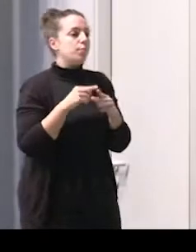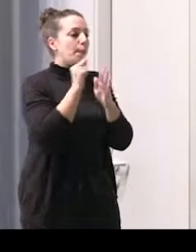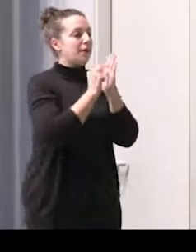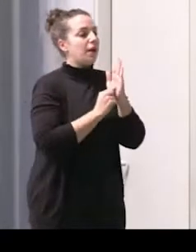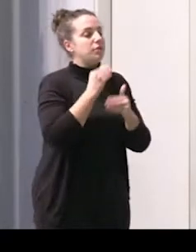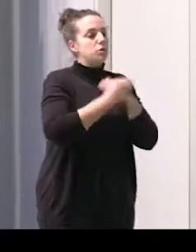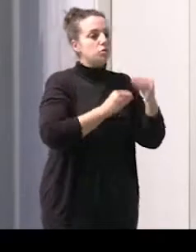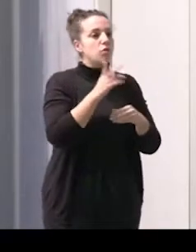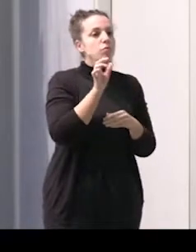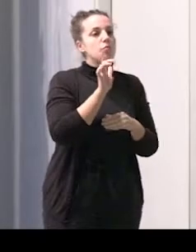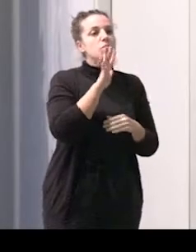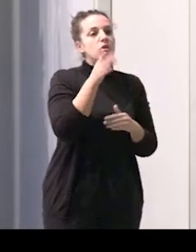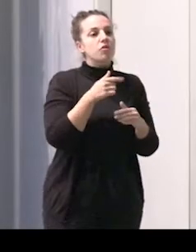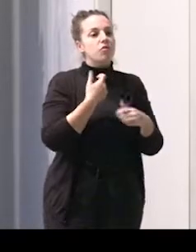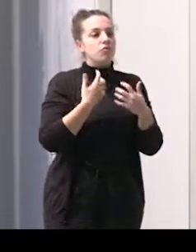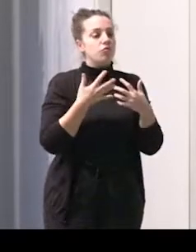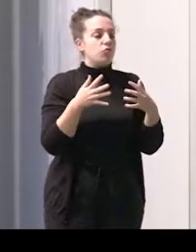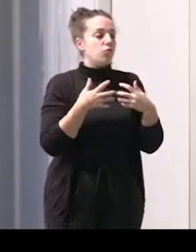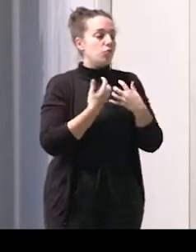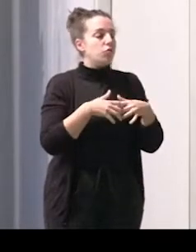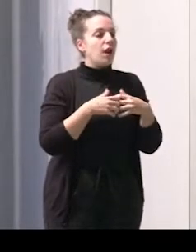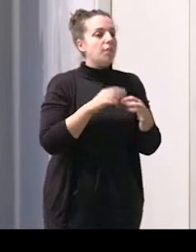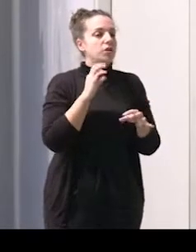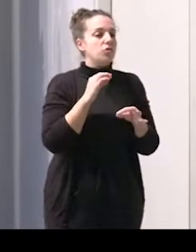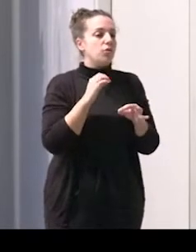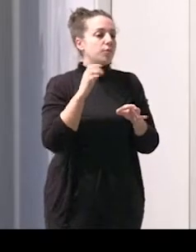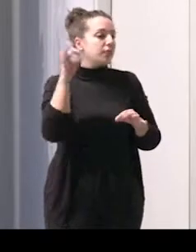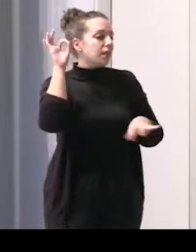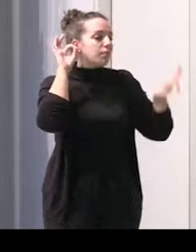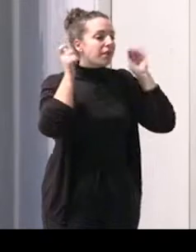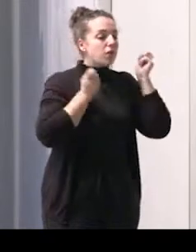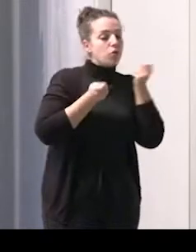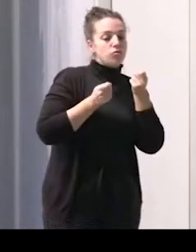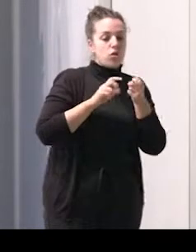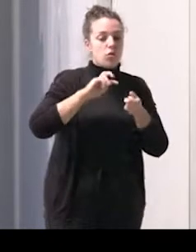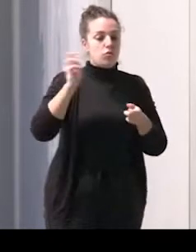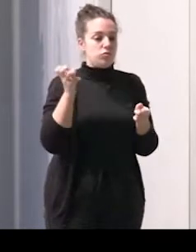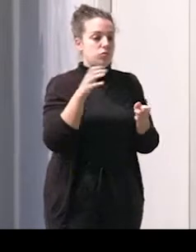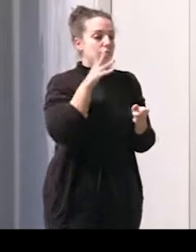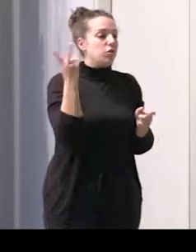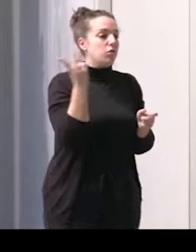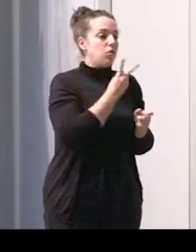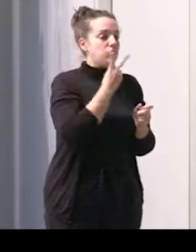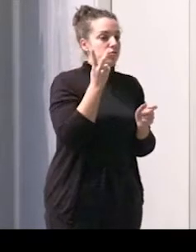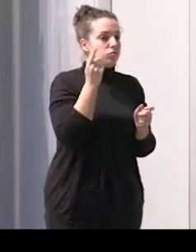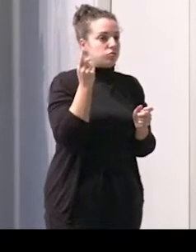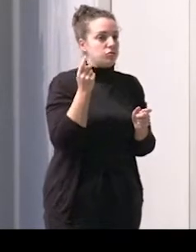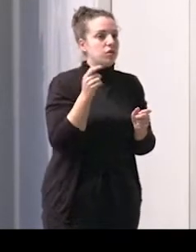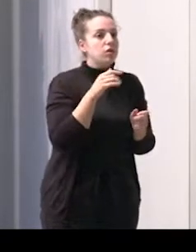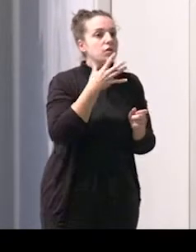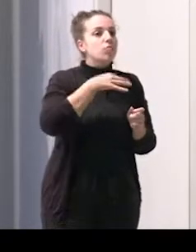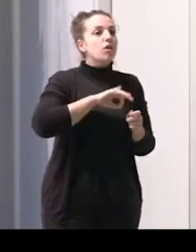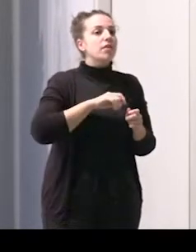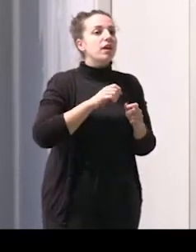El funcionamiento de un implante está controlado por el otro y viceversa, es verdaderamente binaural. Y puede aplicarse a implantes cocleares, pero también